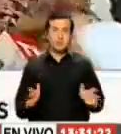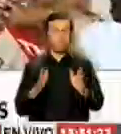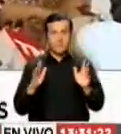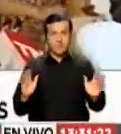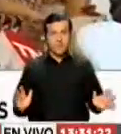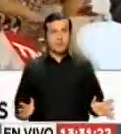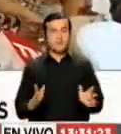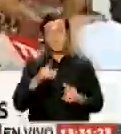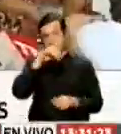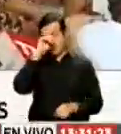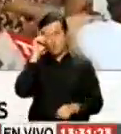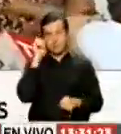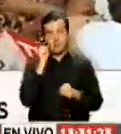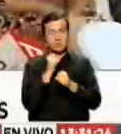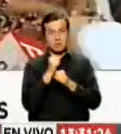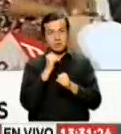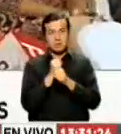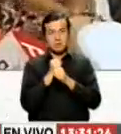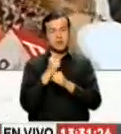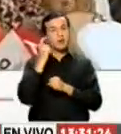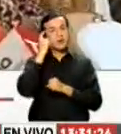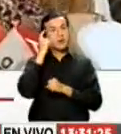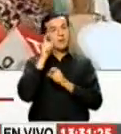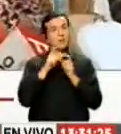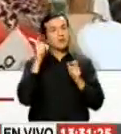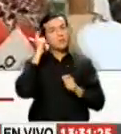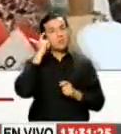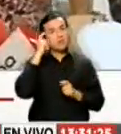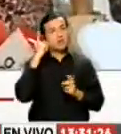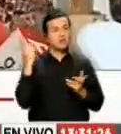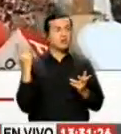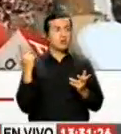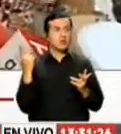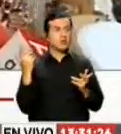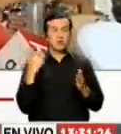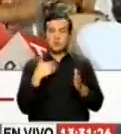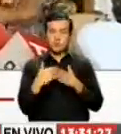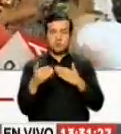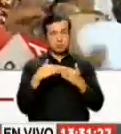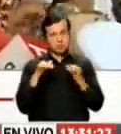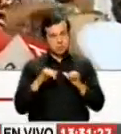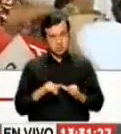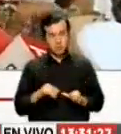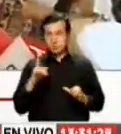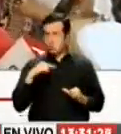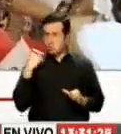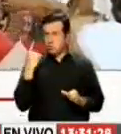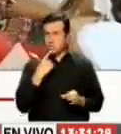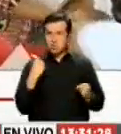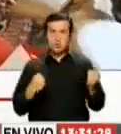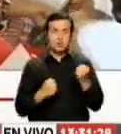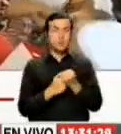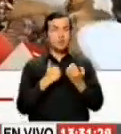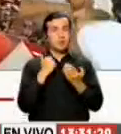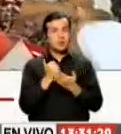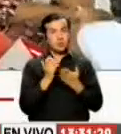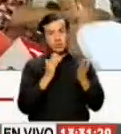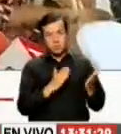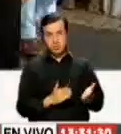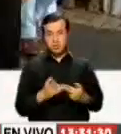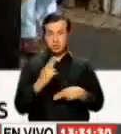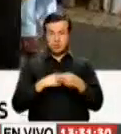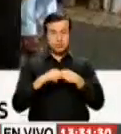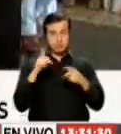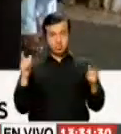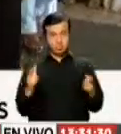empleo. De valorarnos y sacarnos un estigma de que la gente piensa que somos tenderitas, pero no lo somos. Ya ellos nos han ayudado a decir, pensar nosotros somos